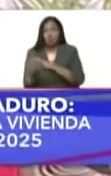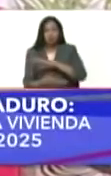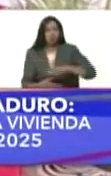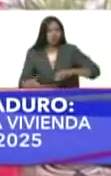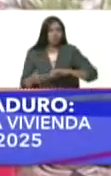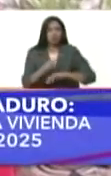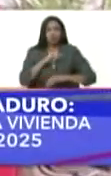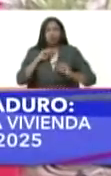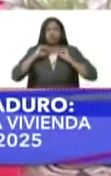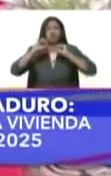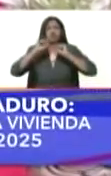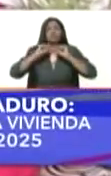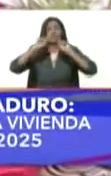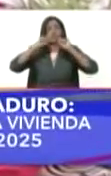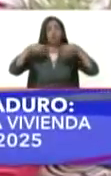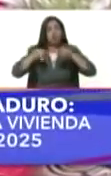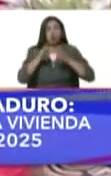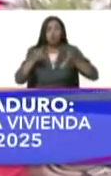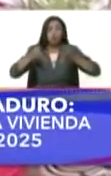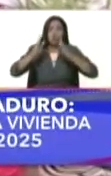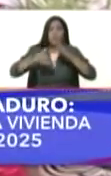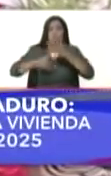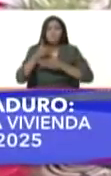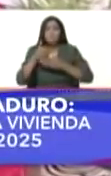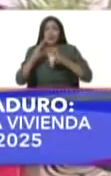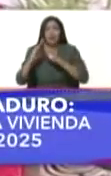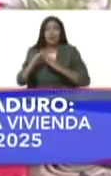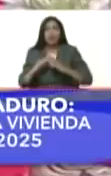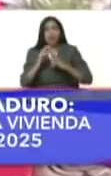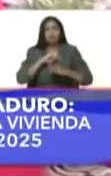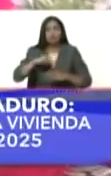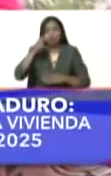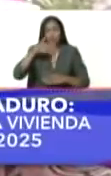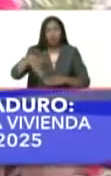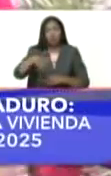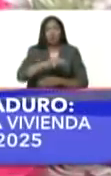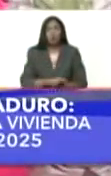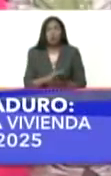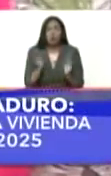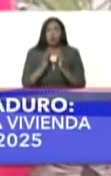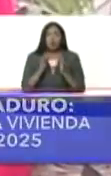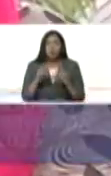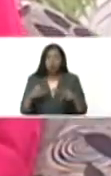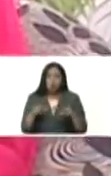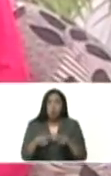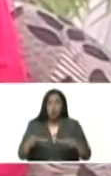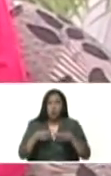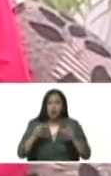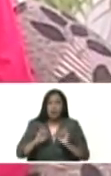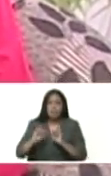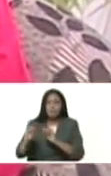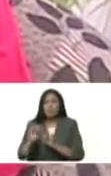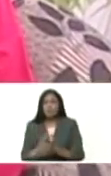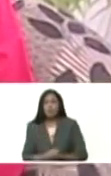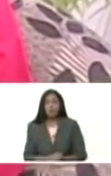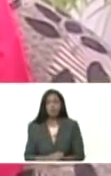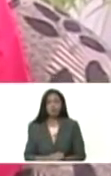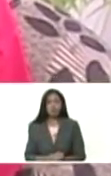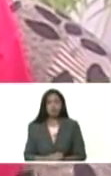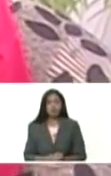relampaguee, seguiremos construyendo vivienda para nuestro pueblo. Vamos a hacer un pase aquí mismo en el llano. Valle de la